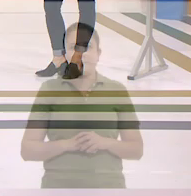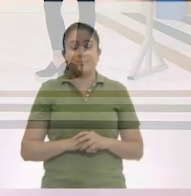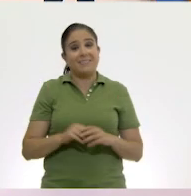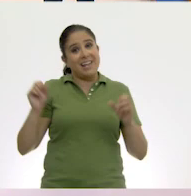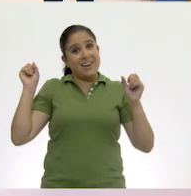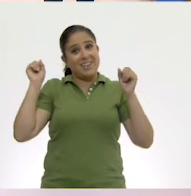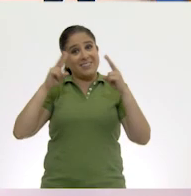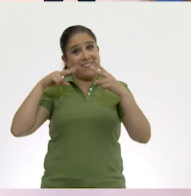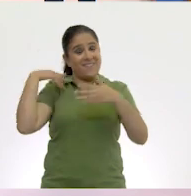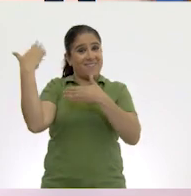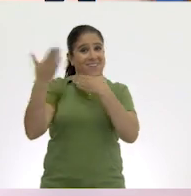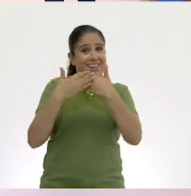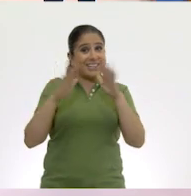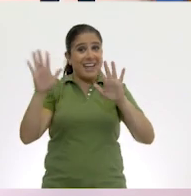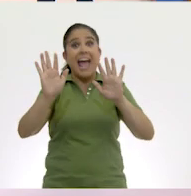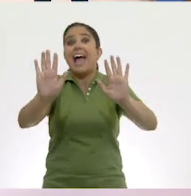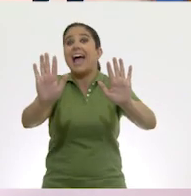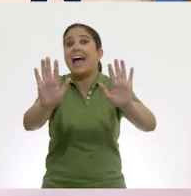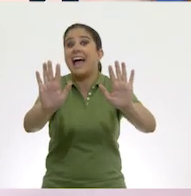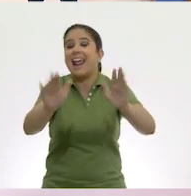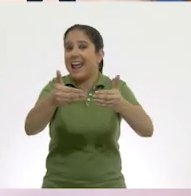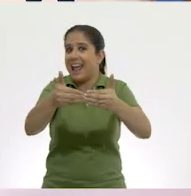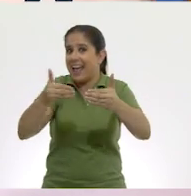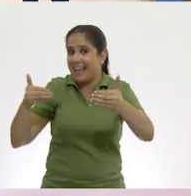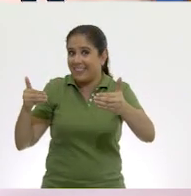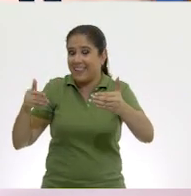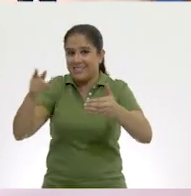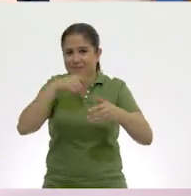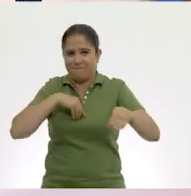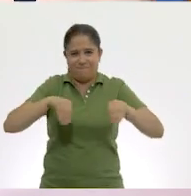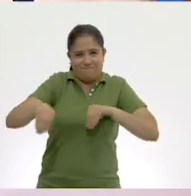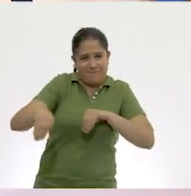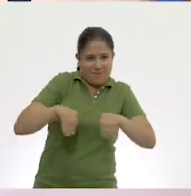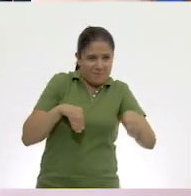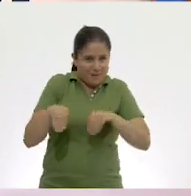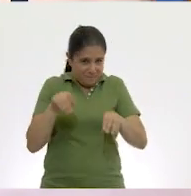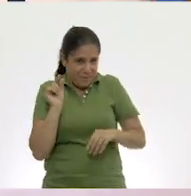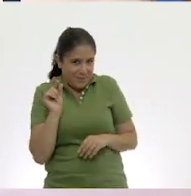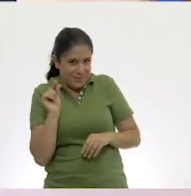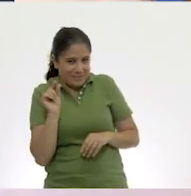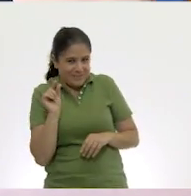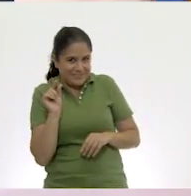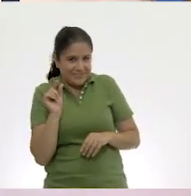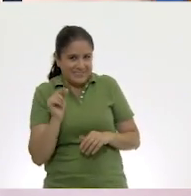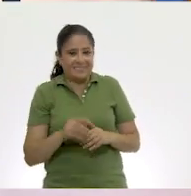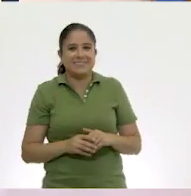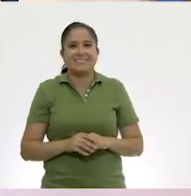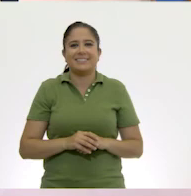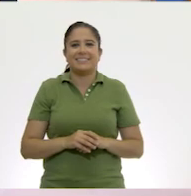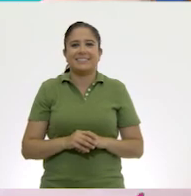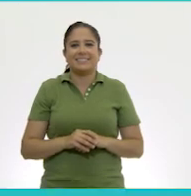nos vemos hasta la próxima pero antes nos movemos un poquito me parece bien